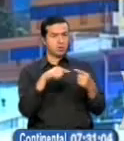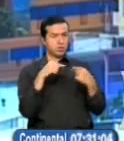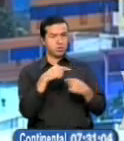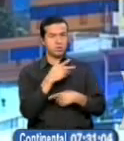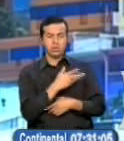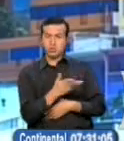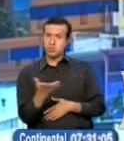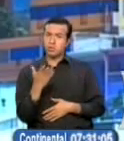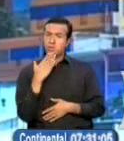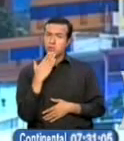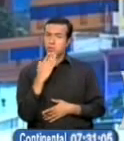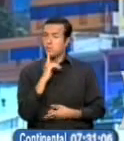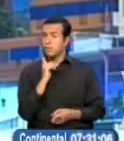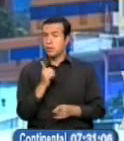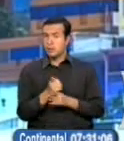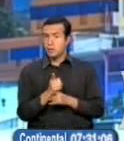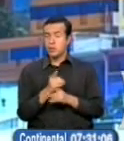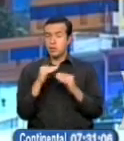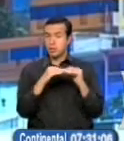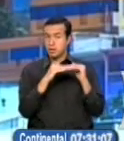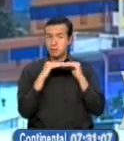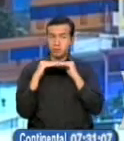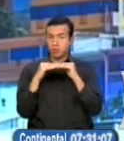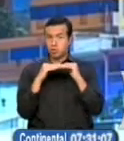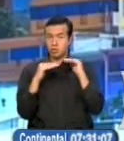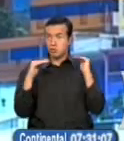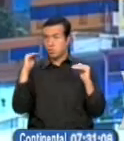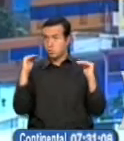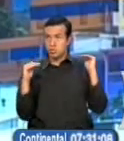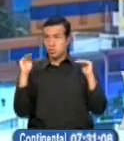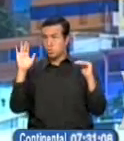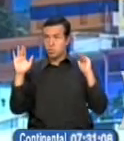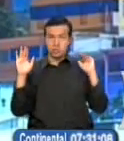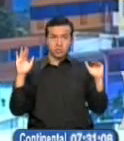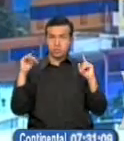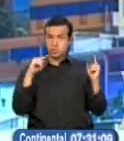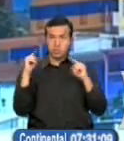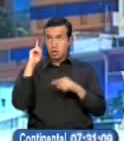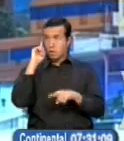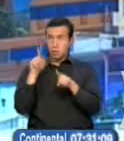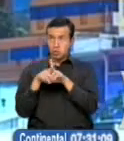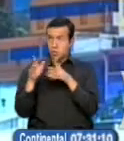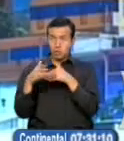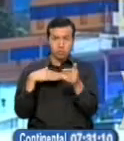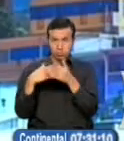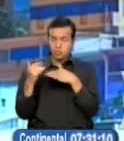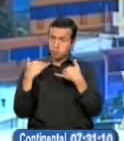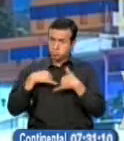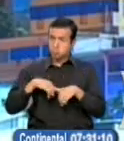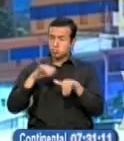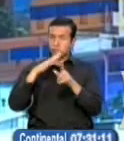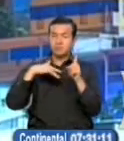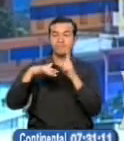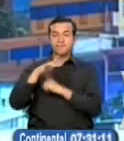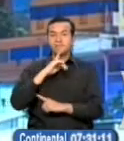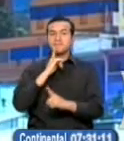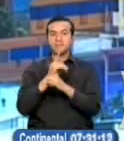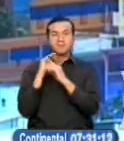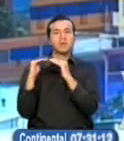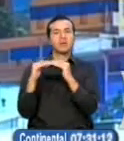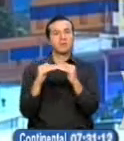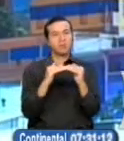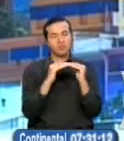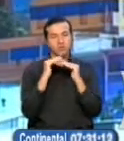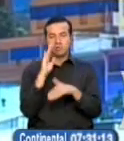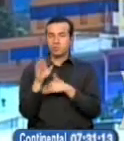cuando es obvio que en una democracia los pesos y contrapesos y el disenso es fundamental para ir creando ese ambiente de democracia